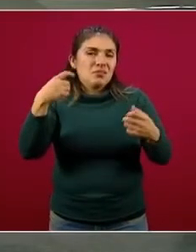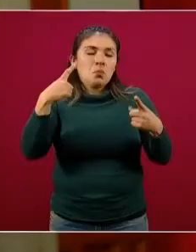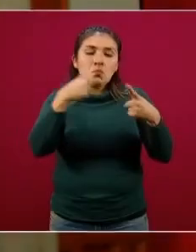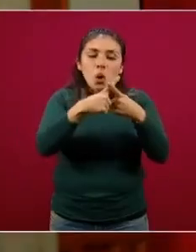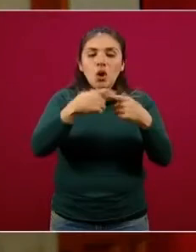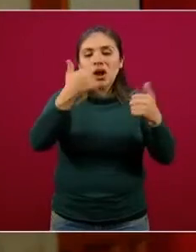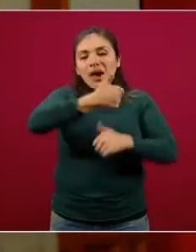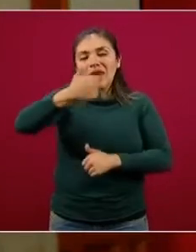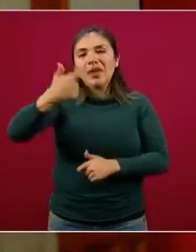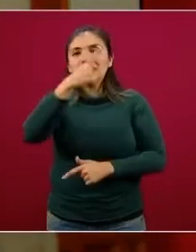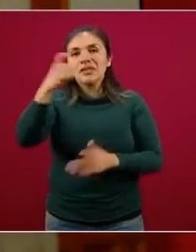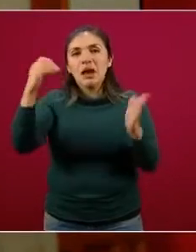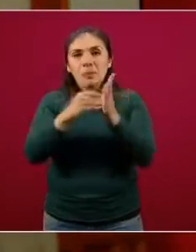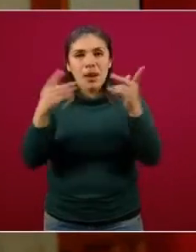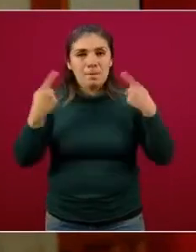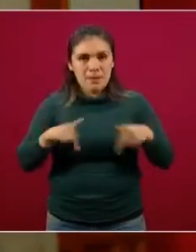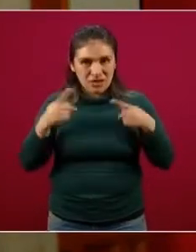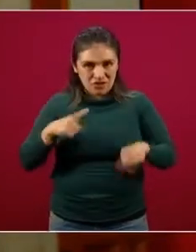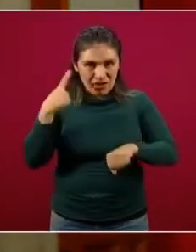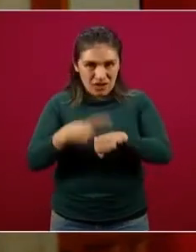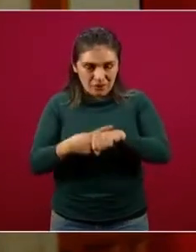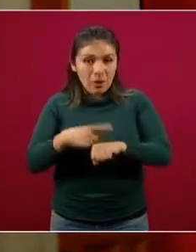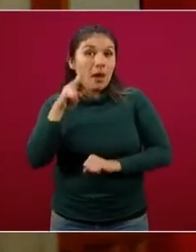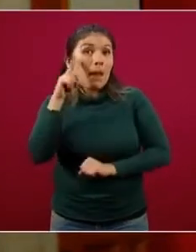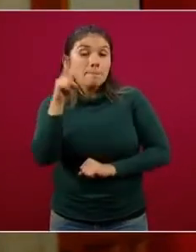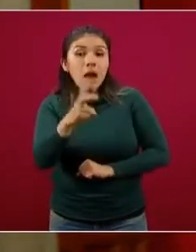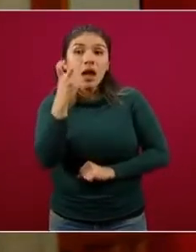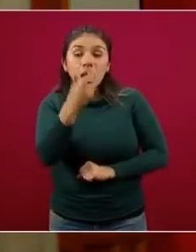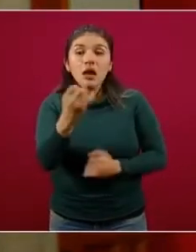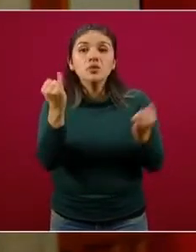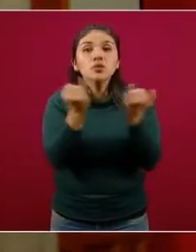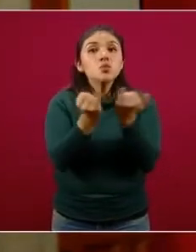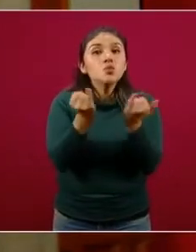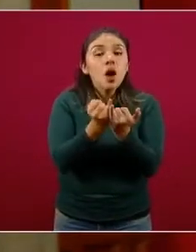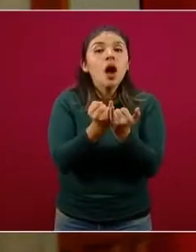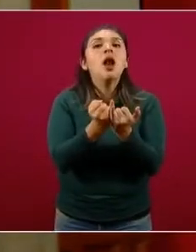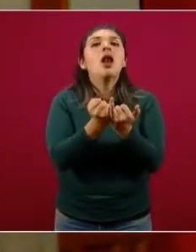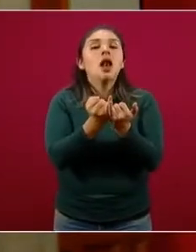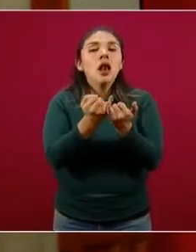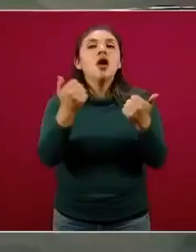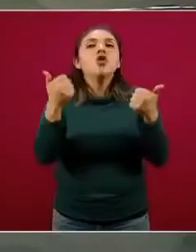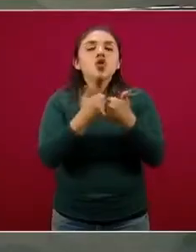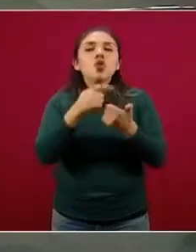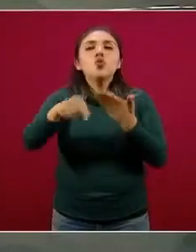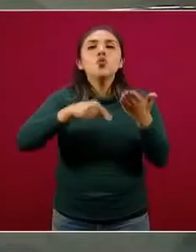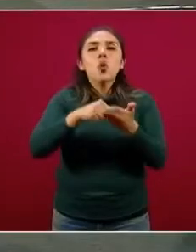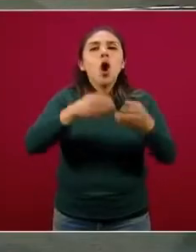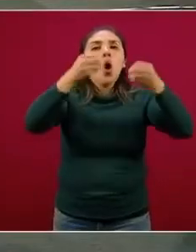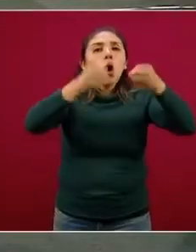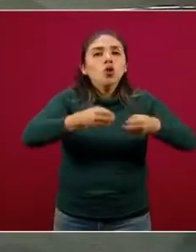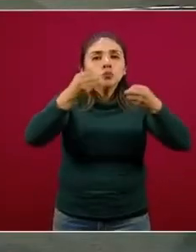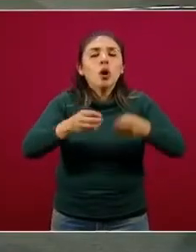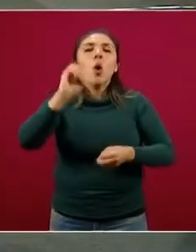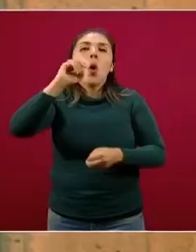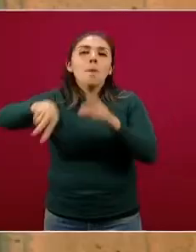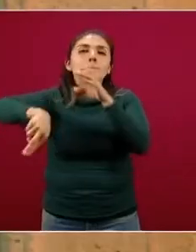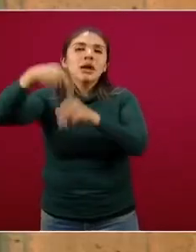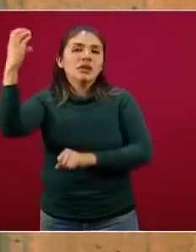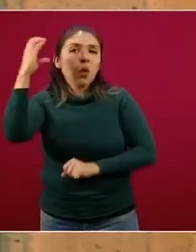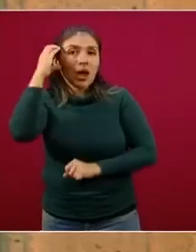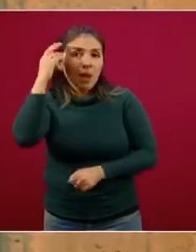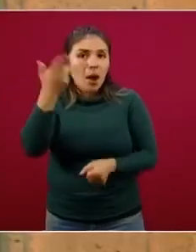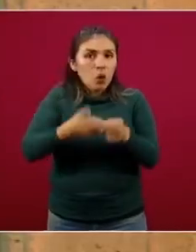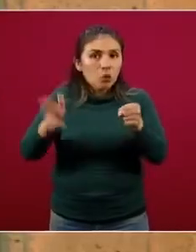100,000 habitantes, sino también lo vemos reflejado en la disponibilidad y ocupación de camas, son los que tienen